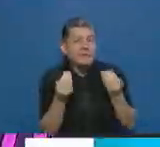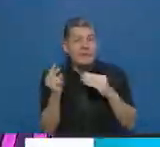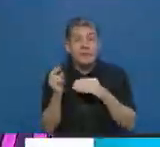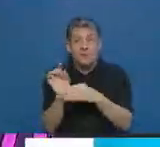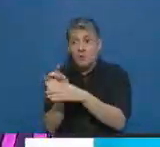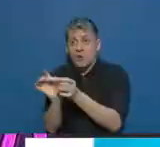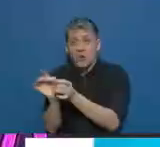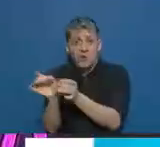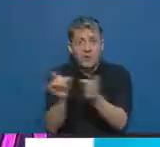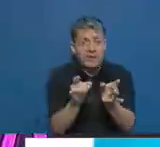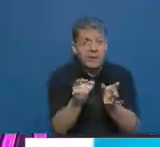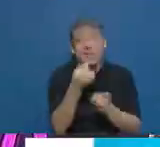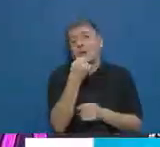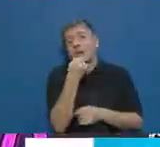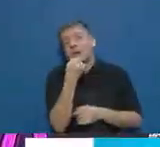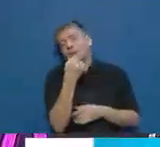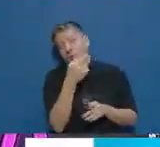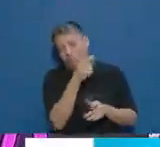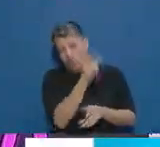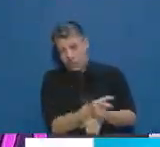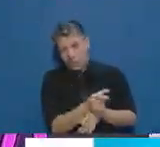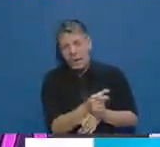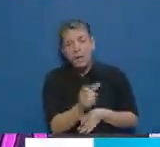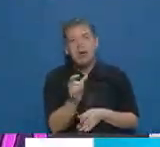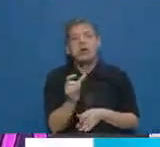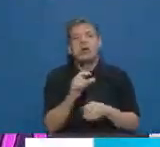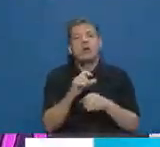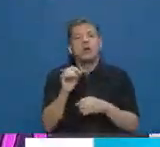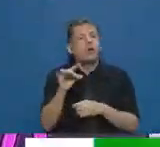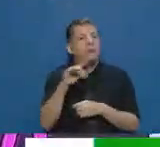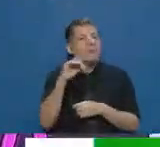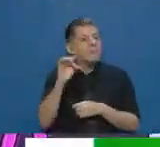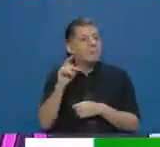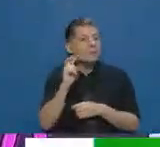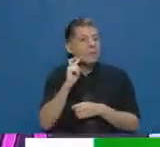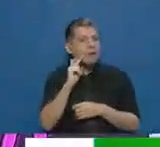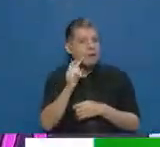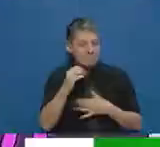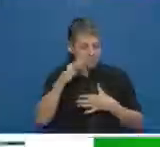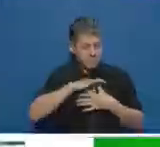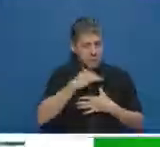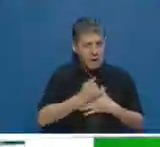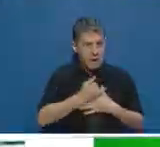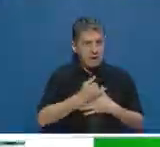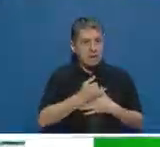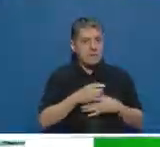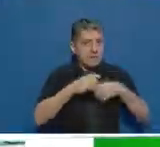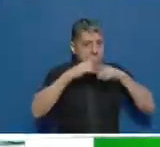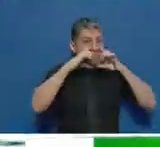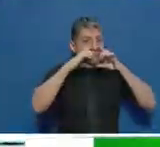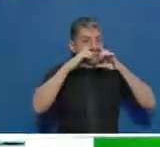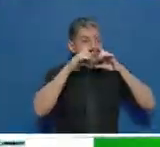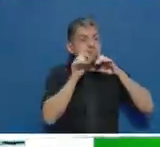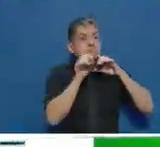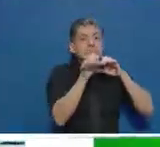contagiar. Si alguien podría estar contagiando de COVID, no contagiarse. Exacto. Si uno lo tiene por debajo de la nariz, no tiene ningún